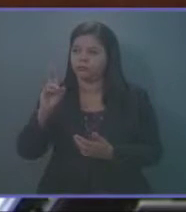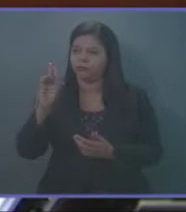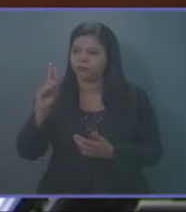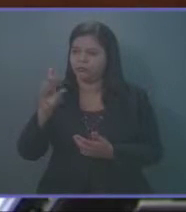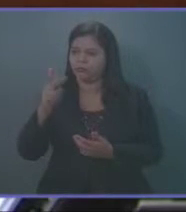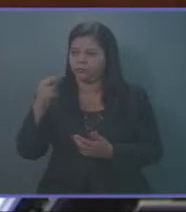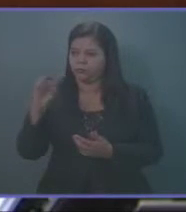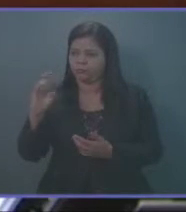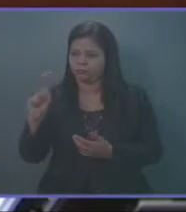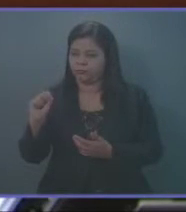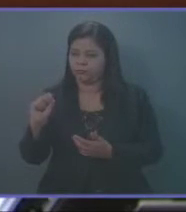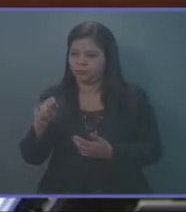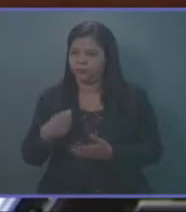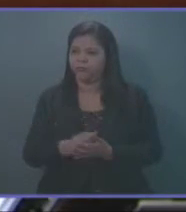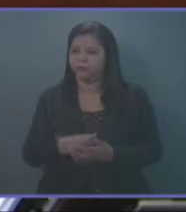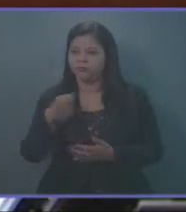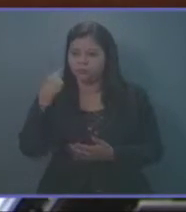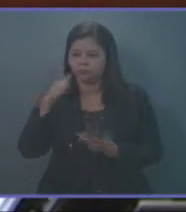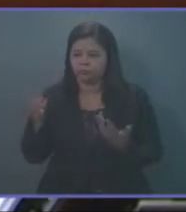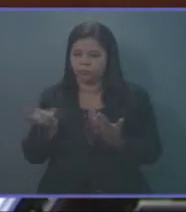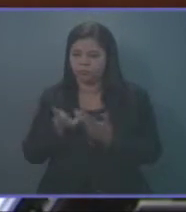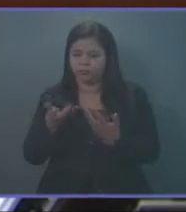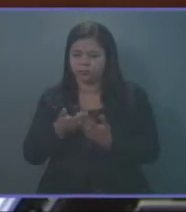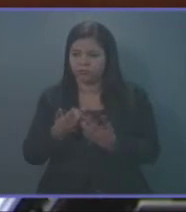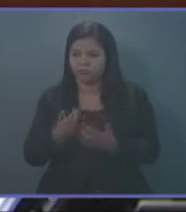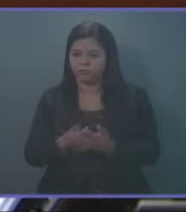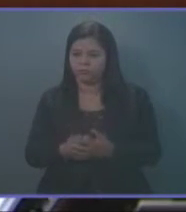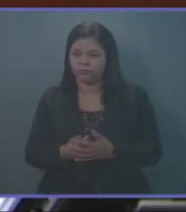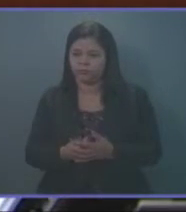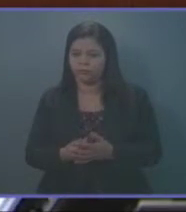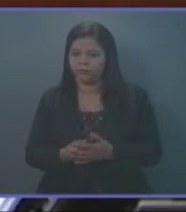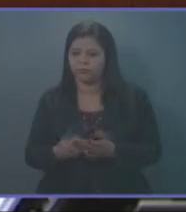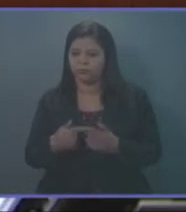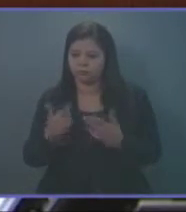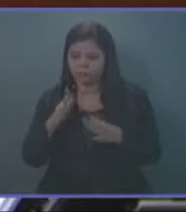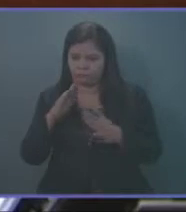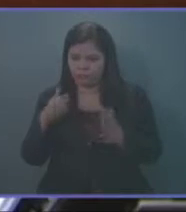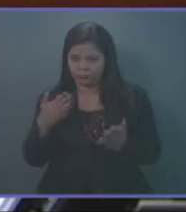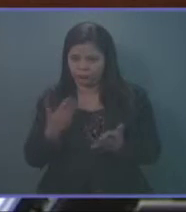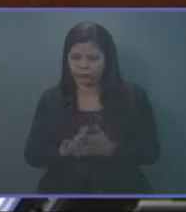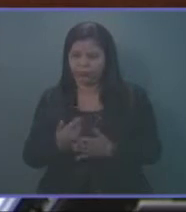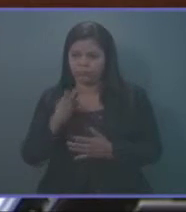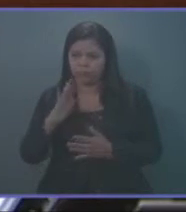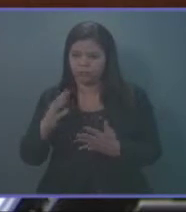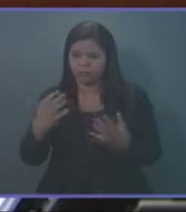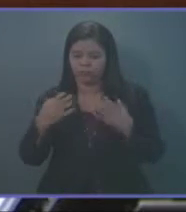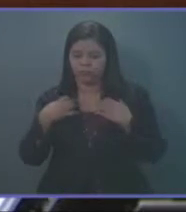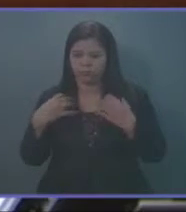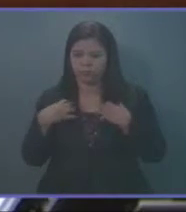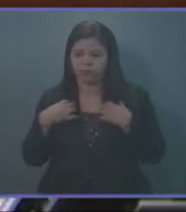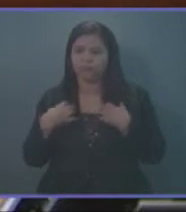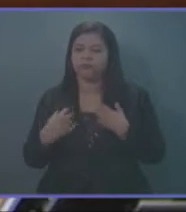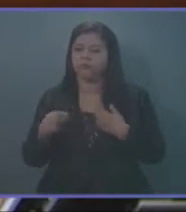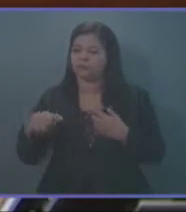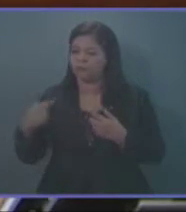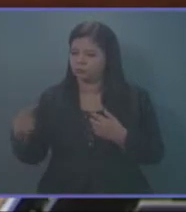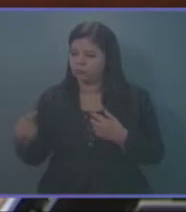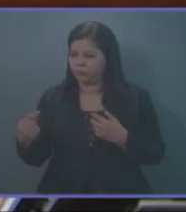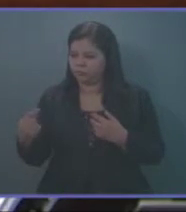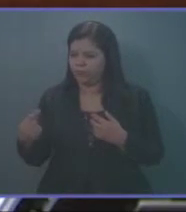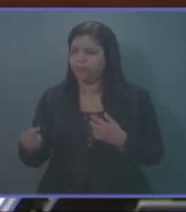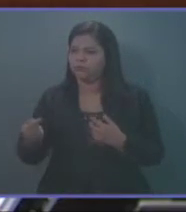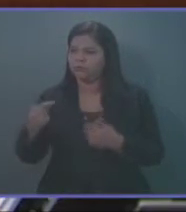un compañero militante de nuestro partido toda su vida veterano de guerra del